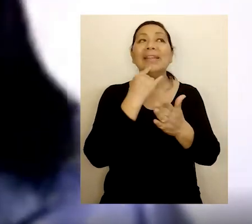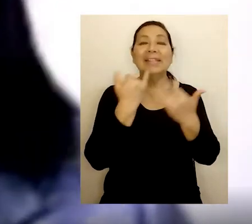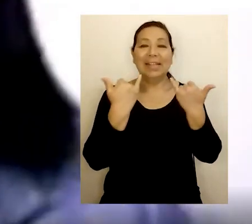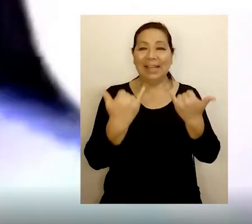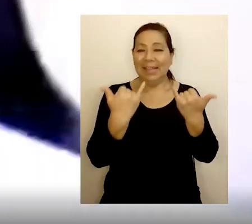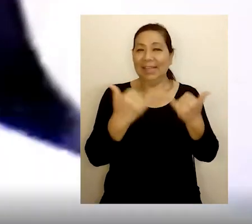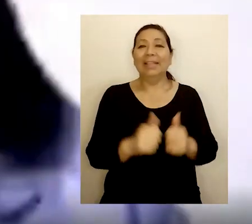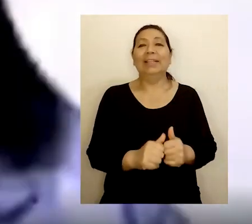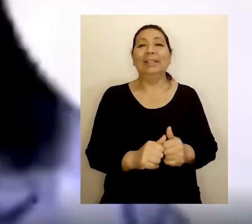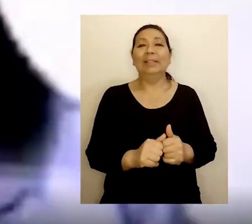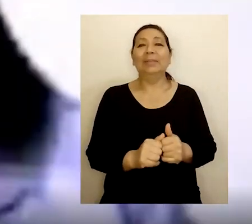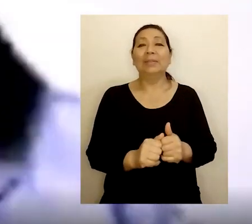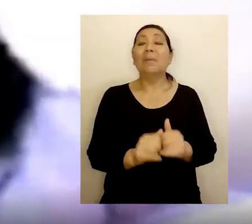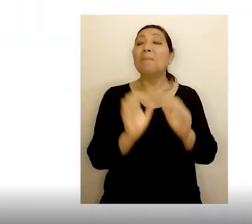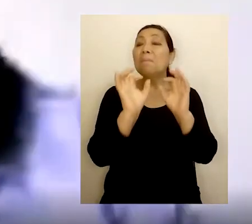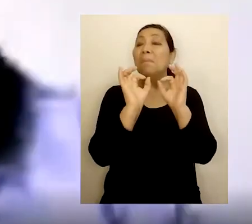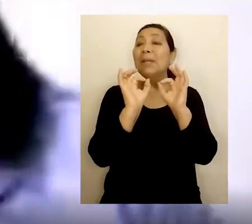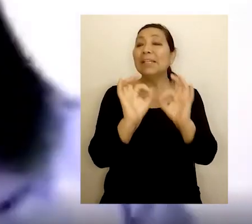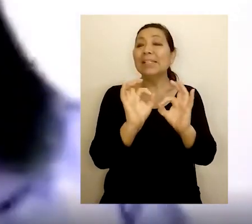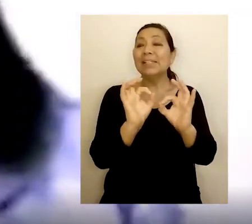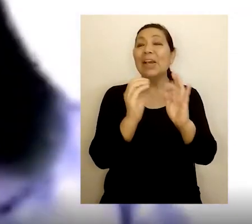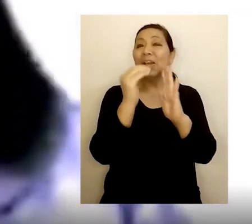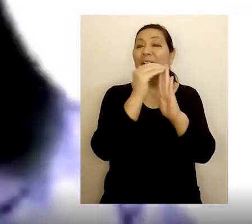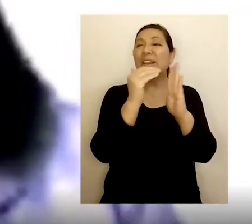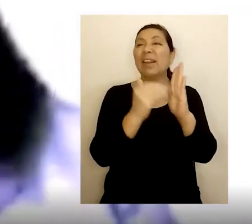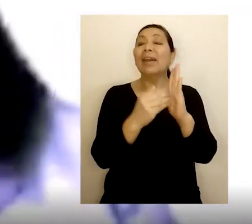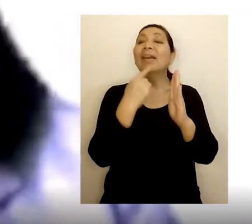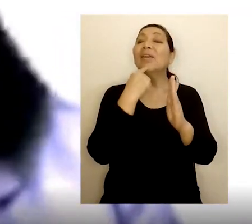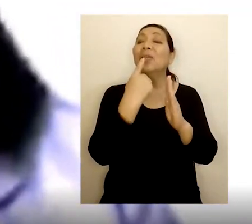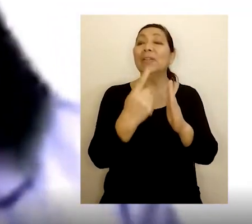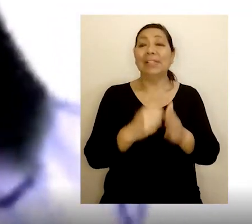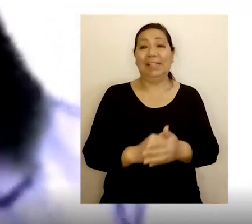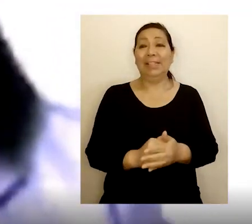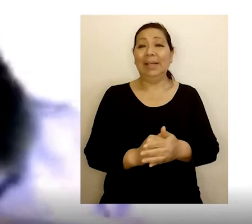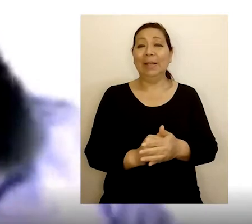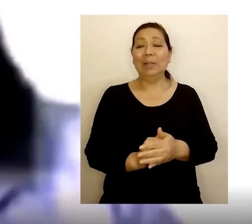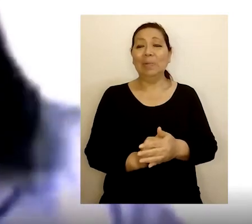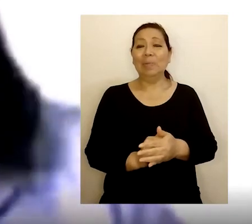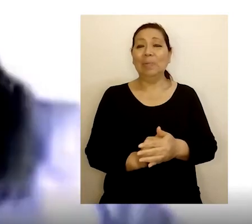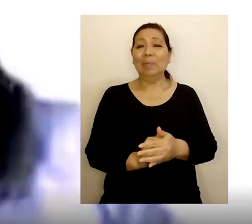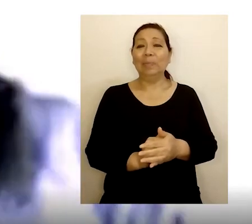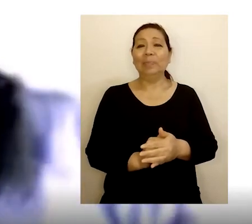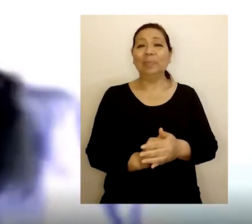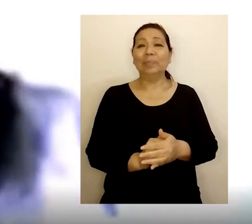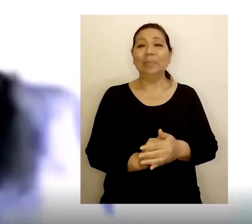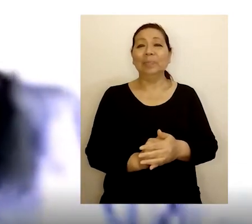ahí? Precisamente este artículo, ¿qué nos dice?